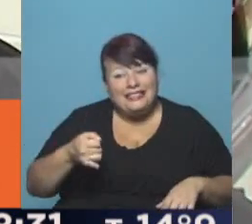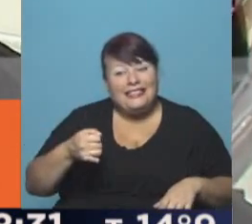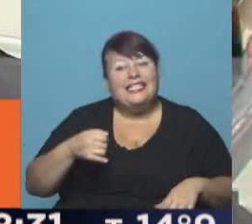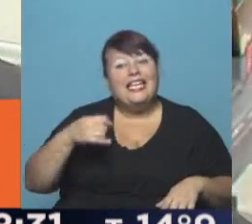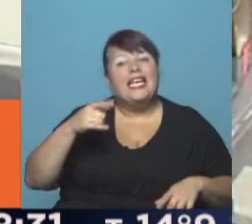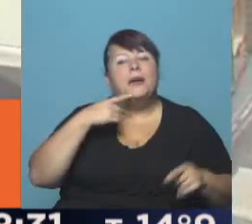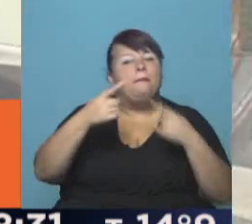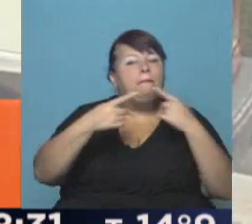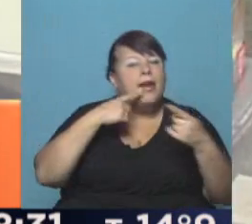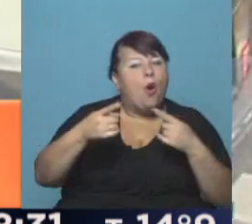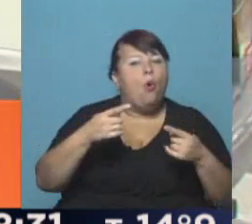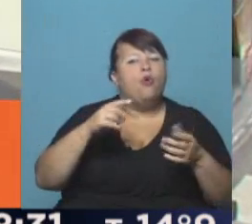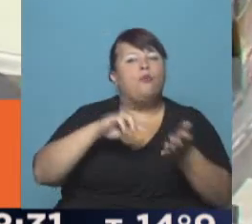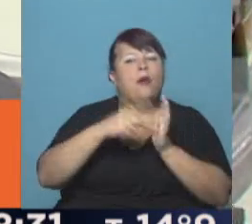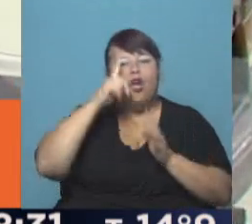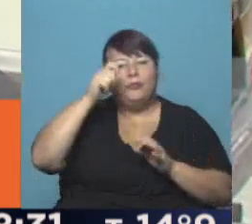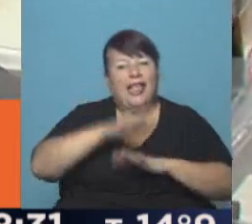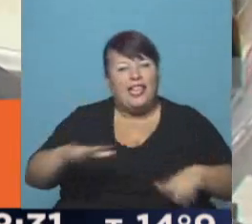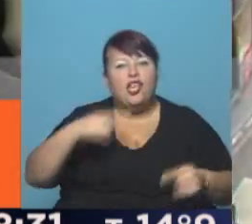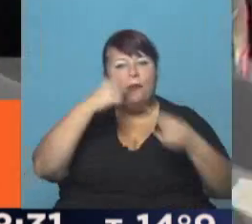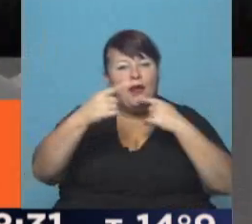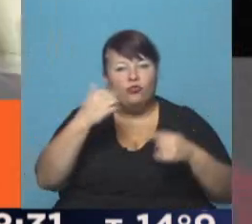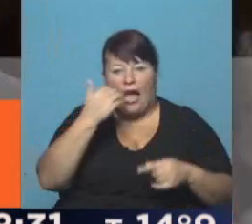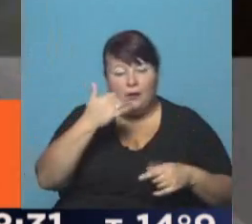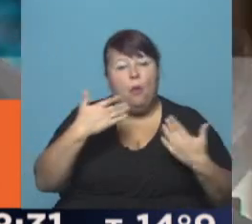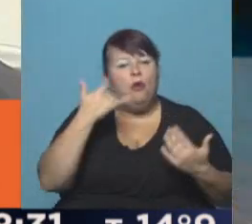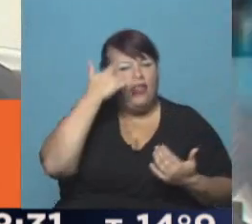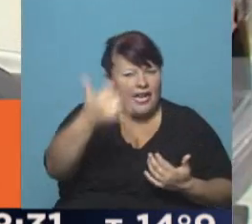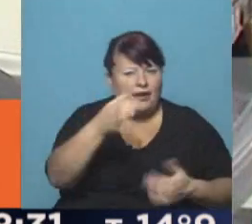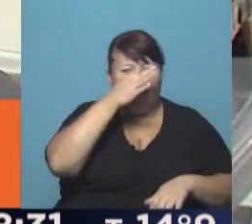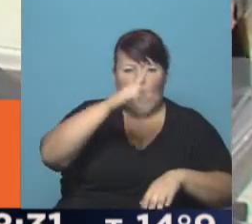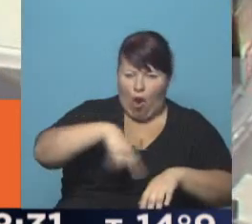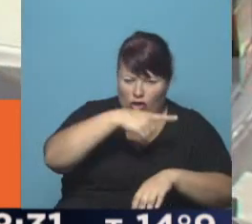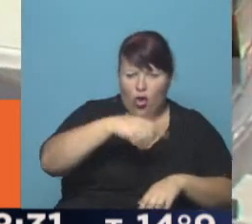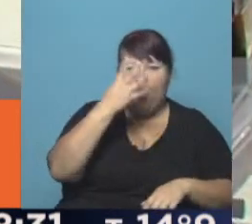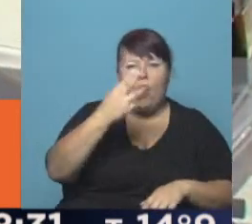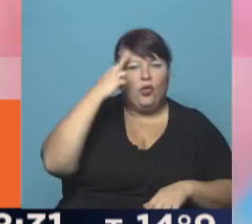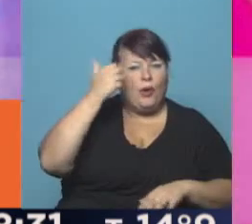habido consultas en el Servicio de Toxicología del Hospital de Niños, donde pueden llamar las 24 horas al